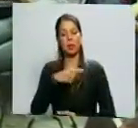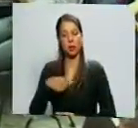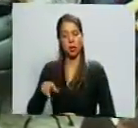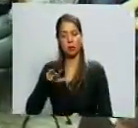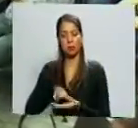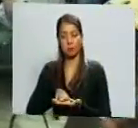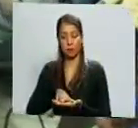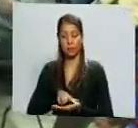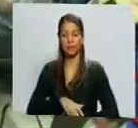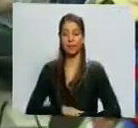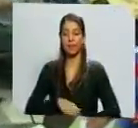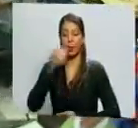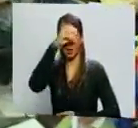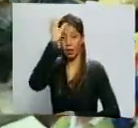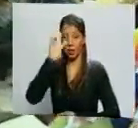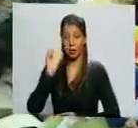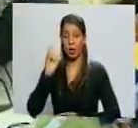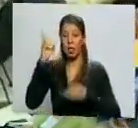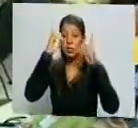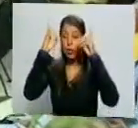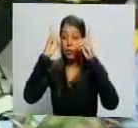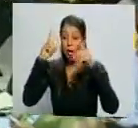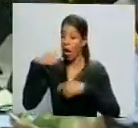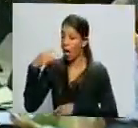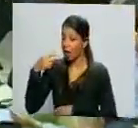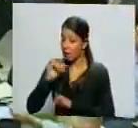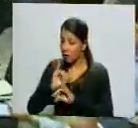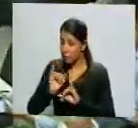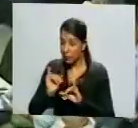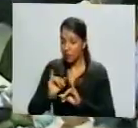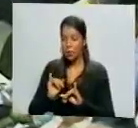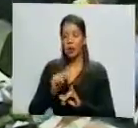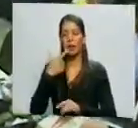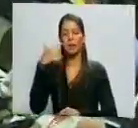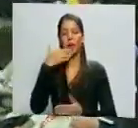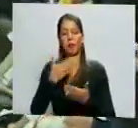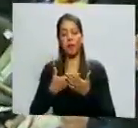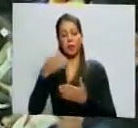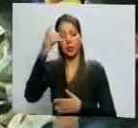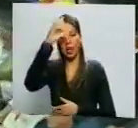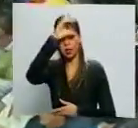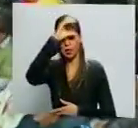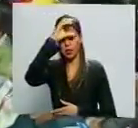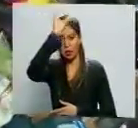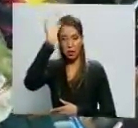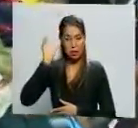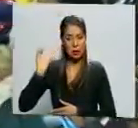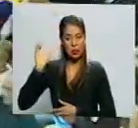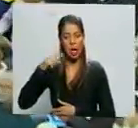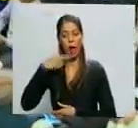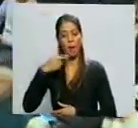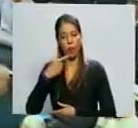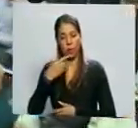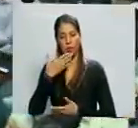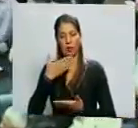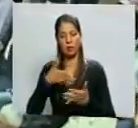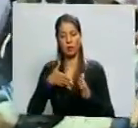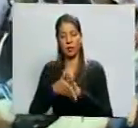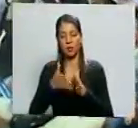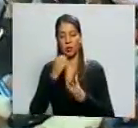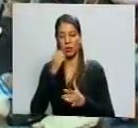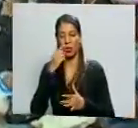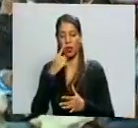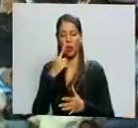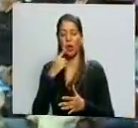Al concluir su intervención, la presidenta sometió a consideración la propuesta de la constituyente Cilia Flores para la presentación